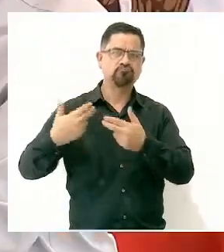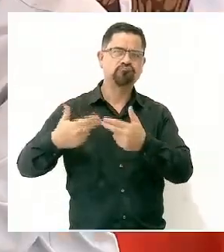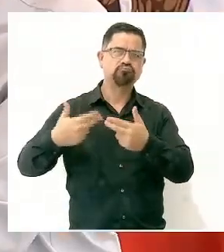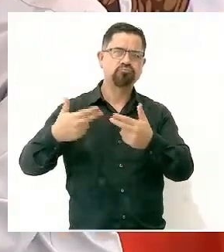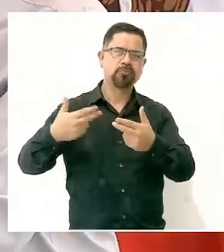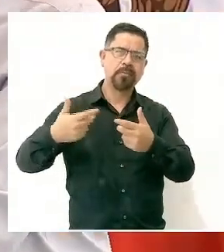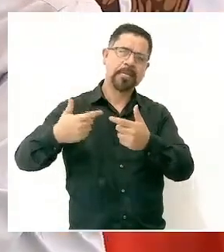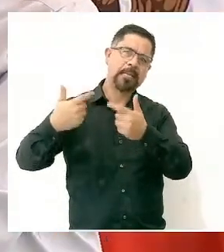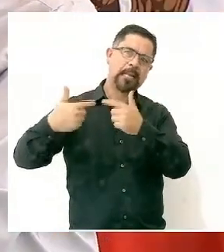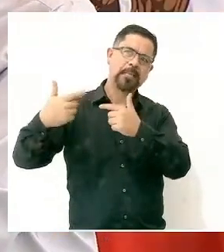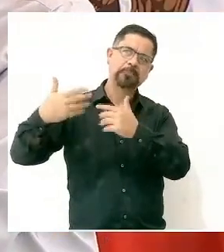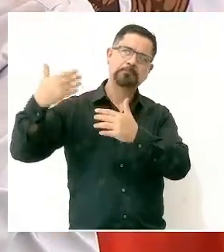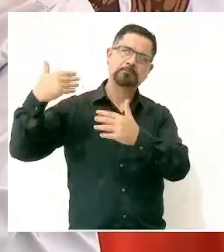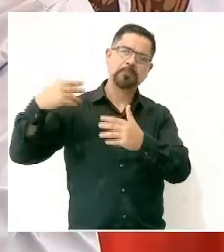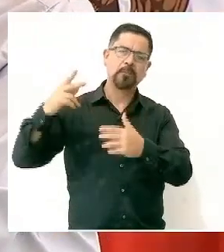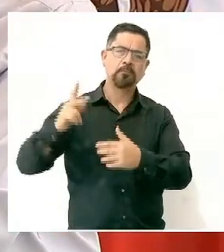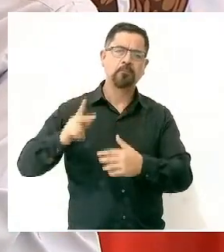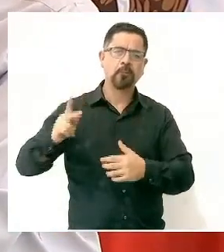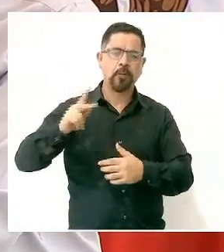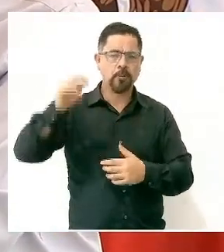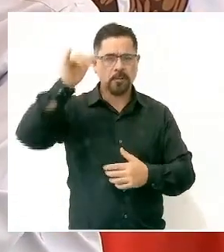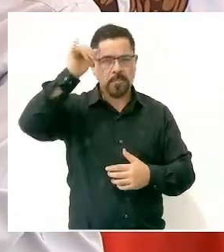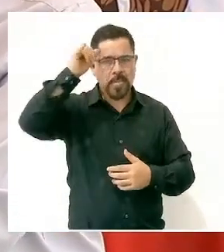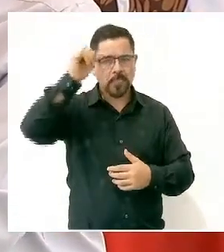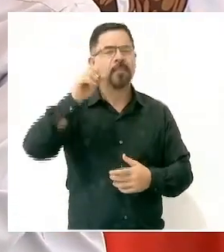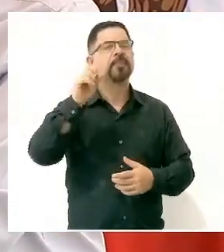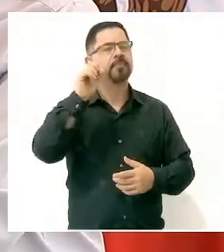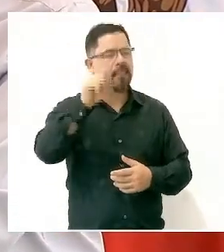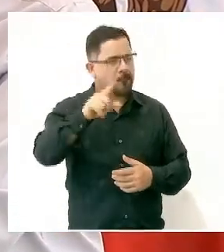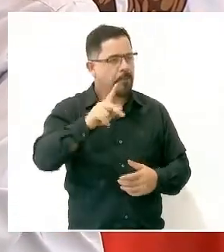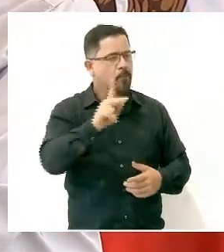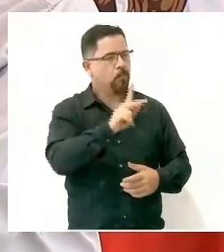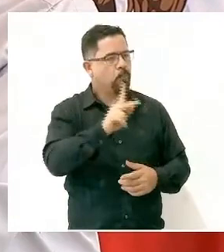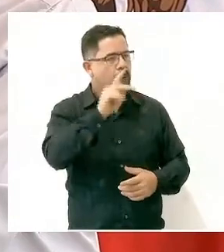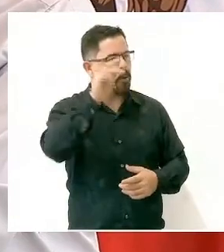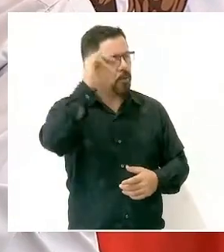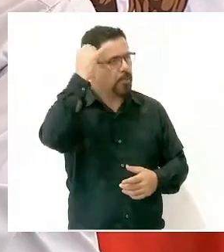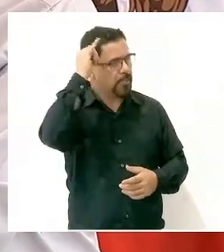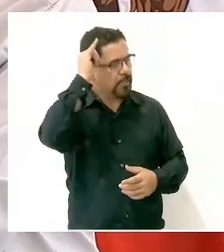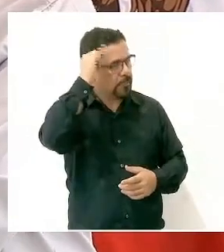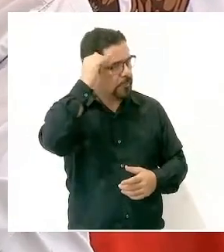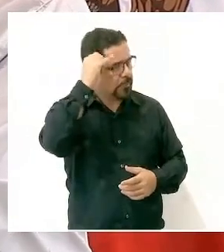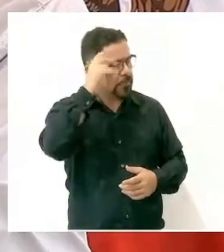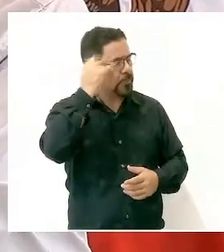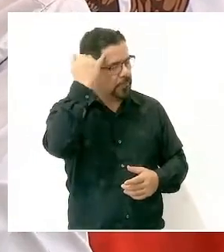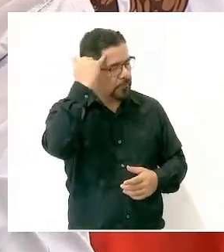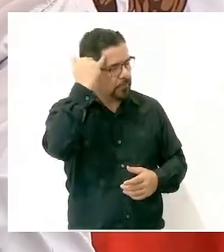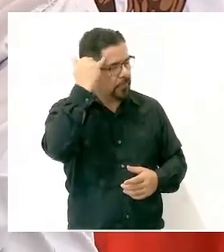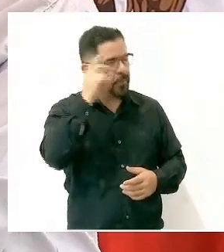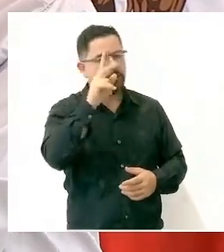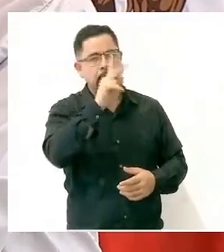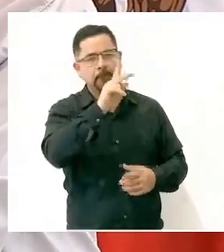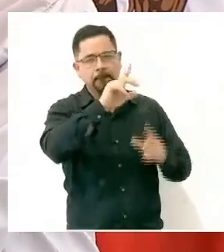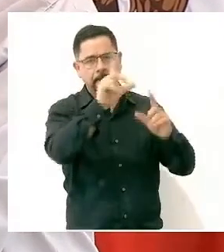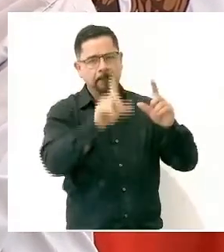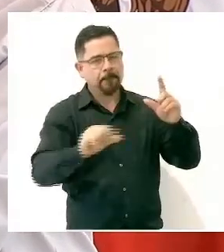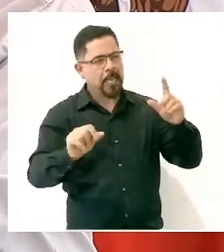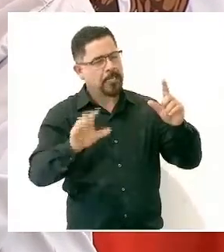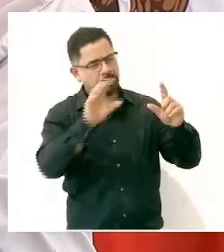acto de justicia a todos los pueblos indígenas de México. La verdad más íntima, más